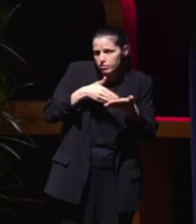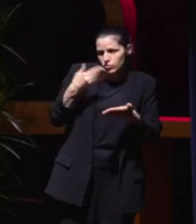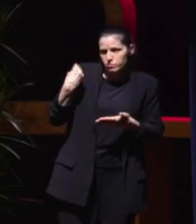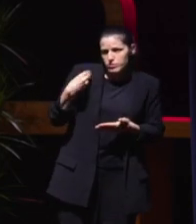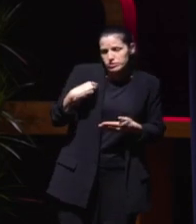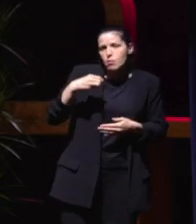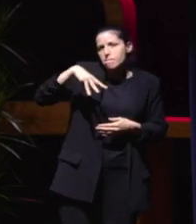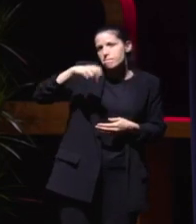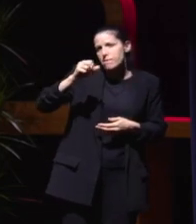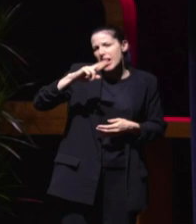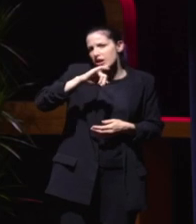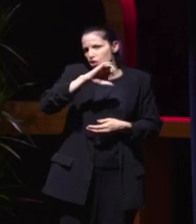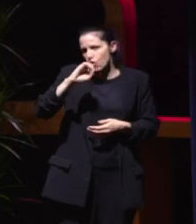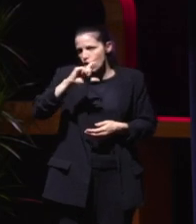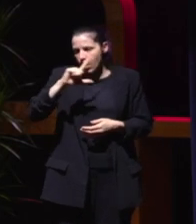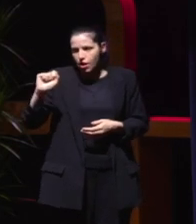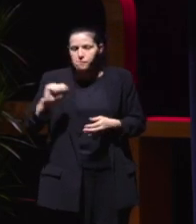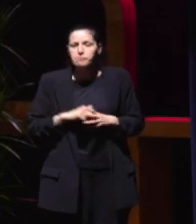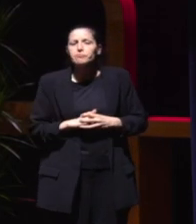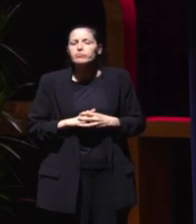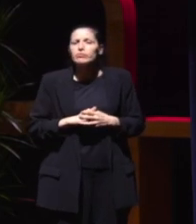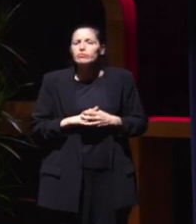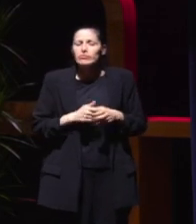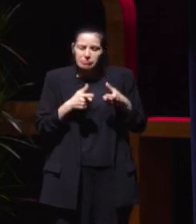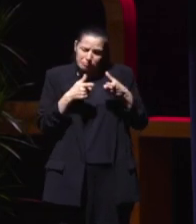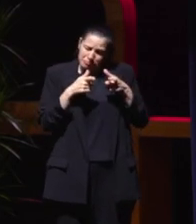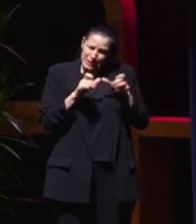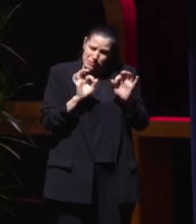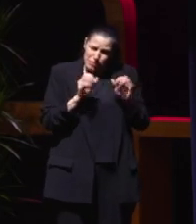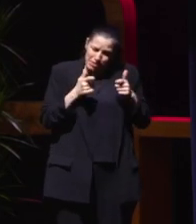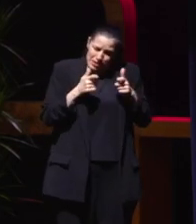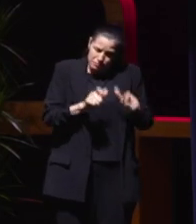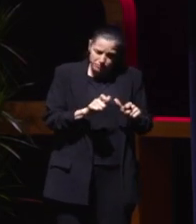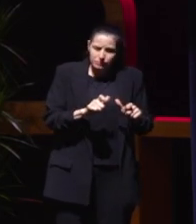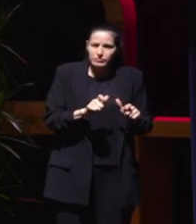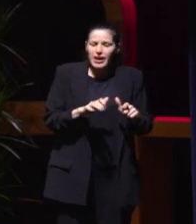libro hay una cosa que es muy interesante y es un capítulo dedicado a los espacios arquitectónicos